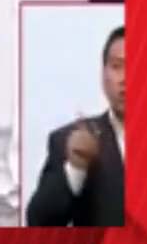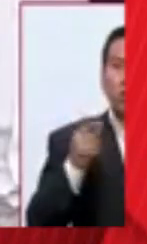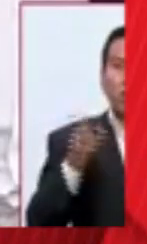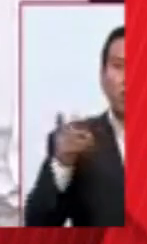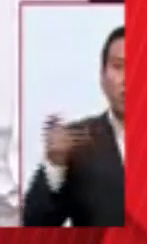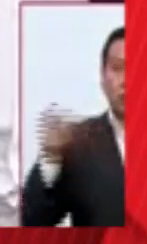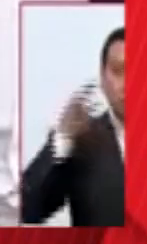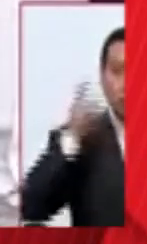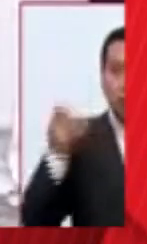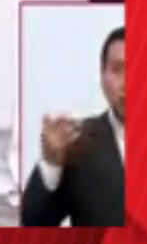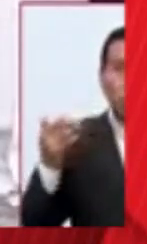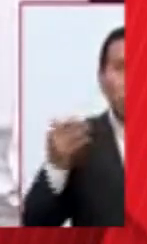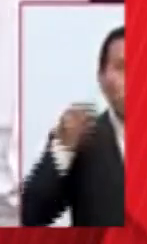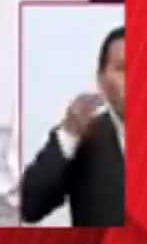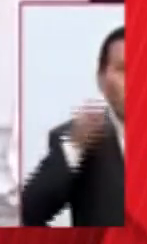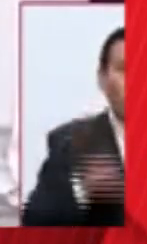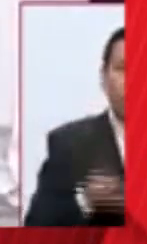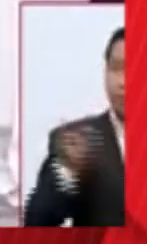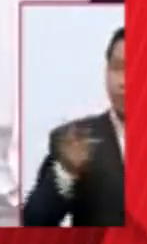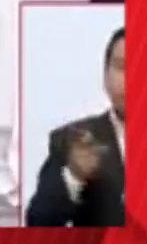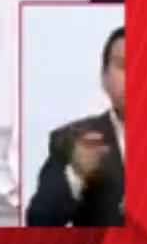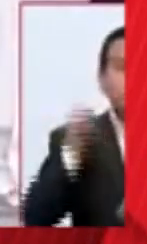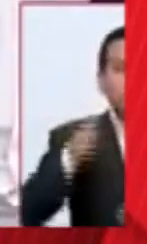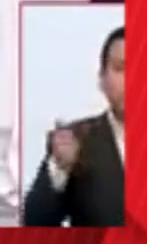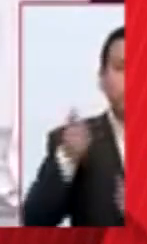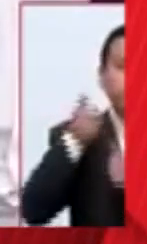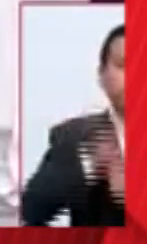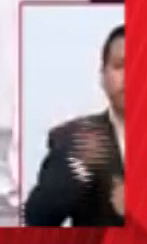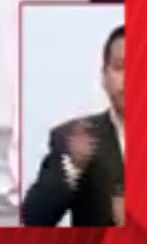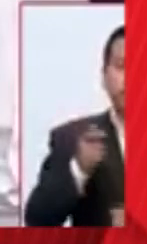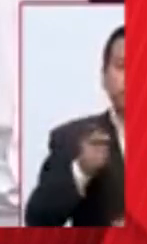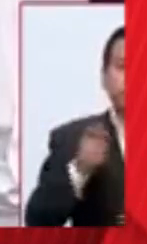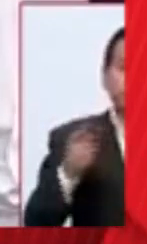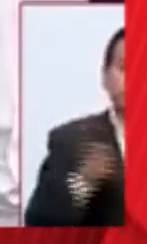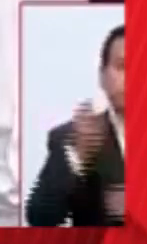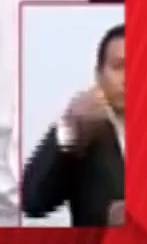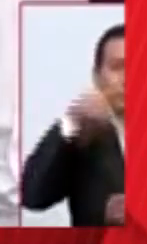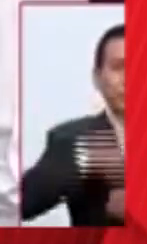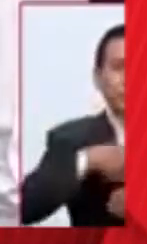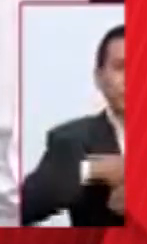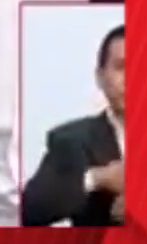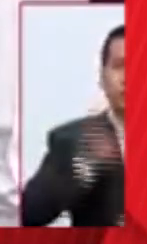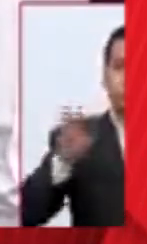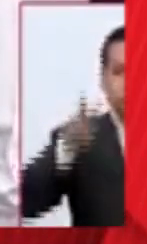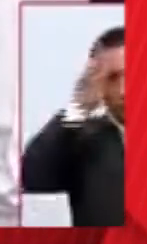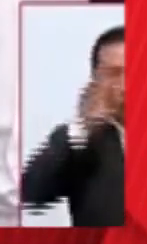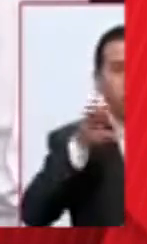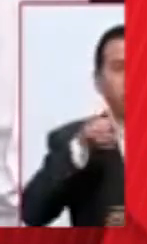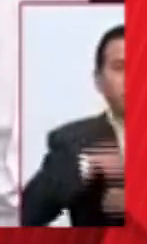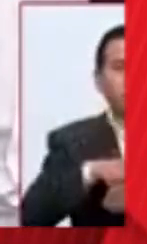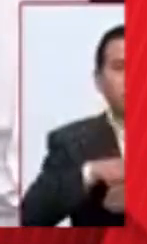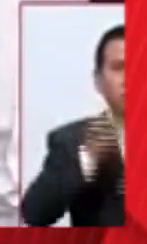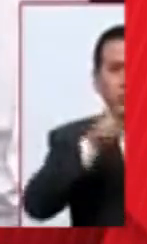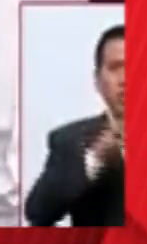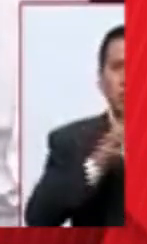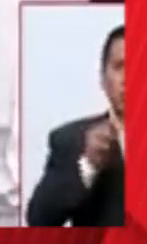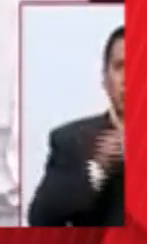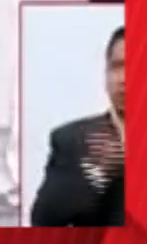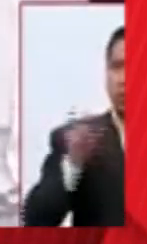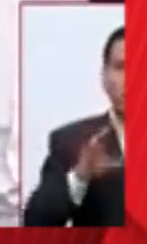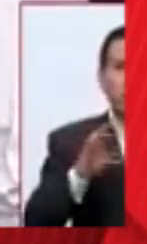ya oficialmente ratificado como el vencedor de las elecciones en el Perú. ¿Pudo conversar con